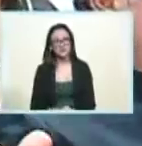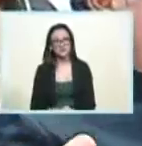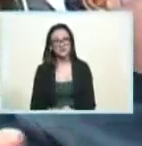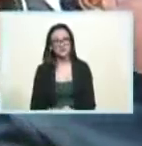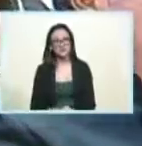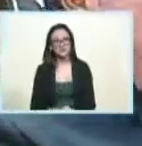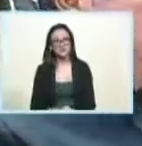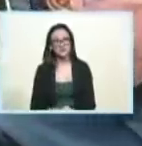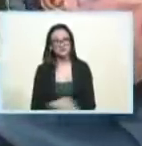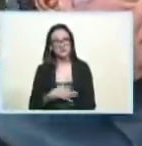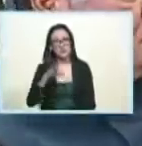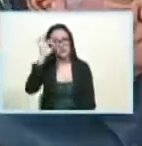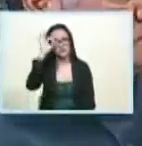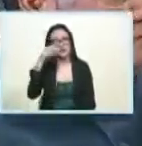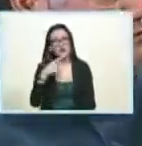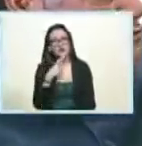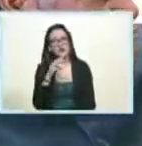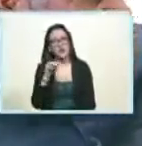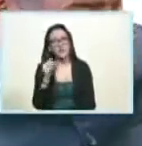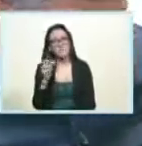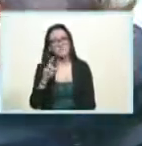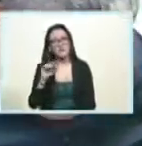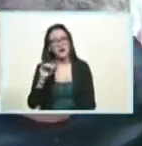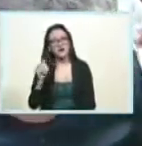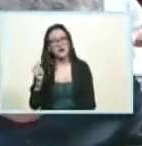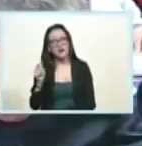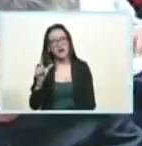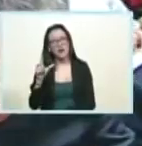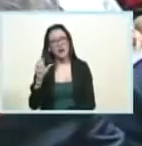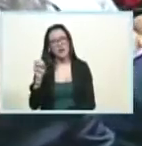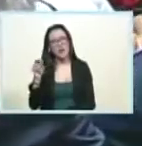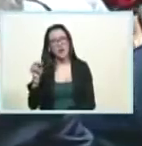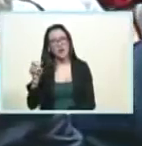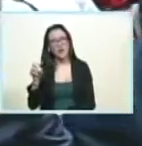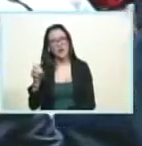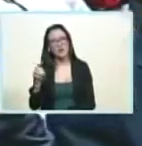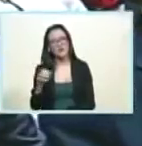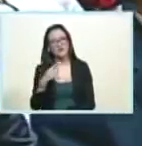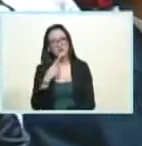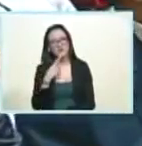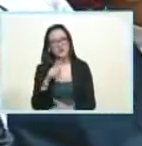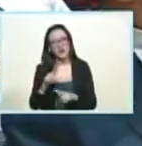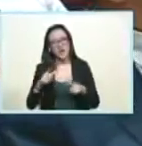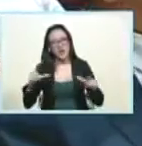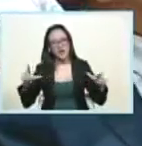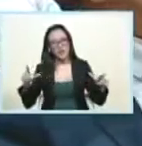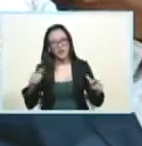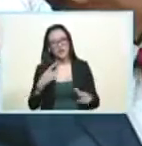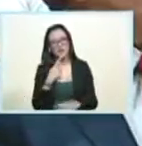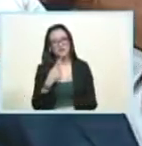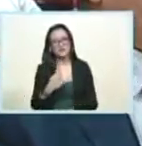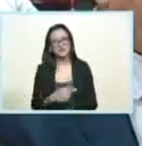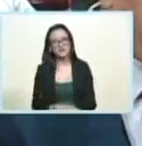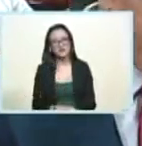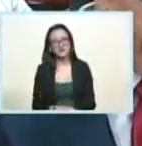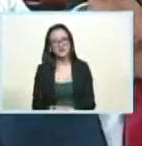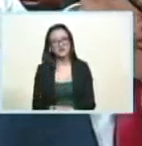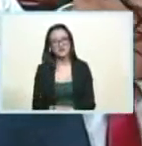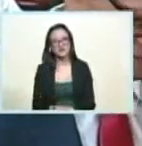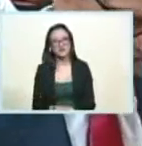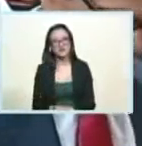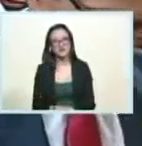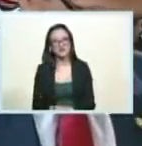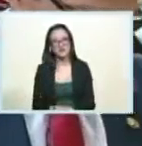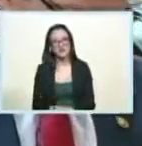No sé qué ha dicho María León, qué ha dicho la Real Academia de la Lengua, si se puede decir millonas. ¿Qué